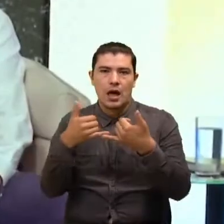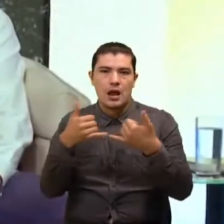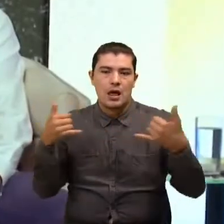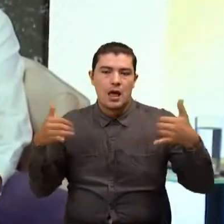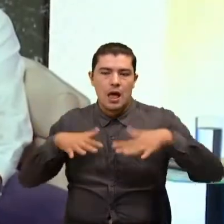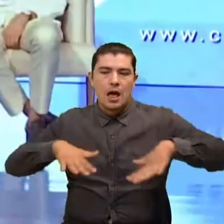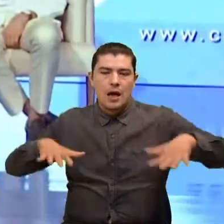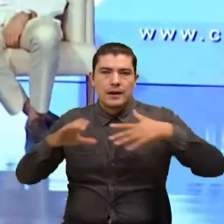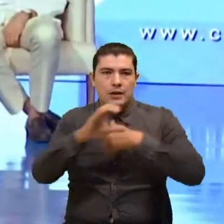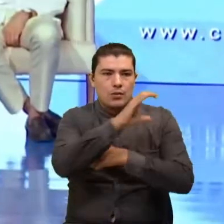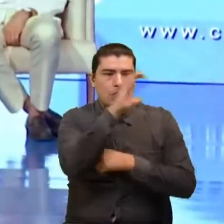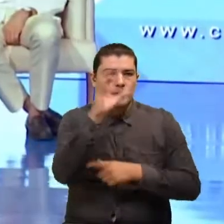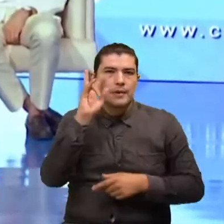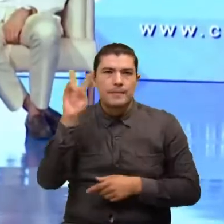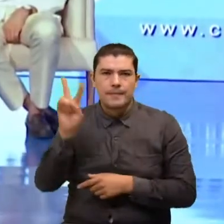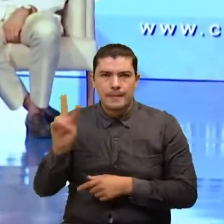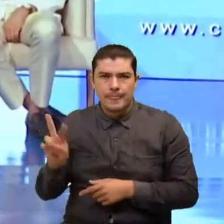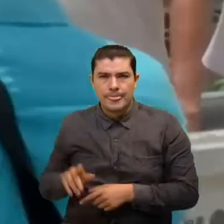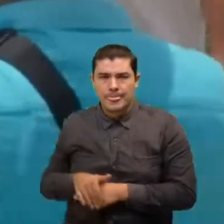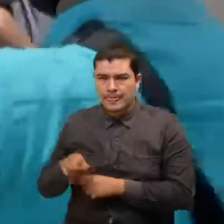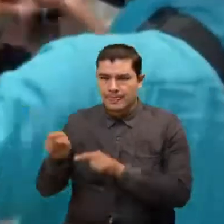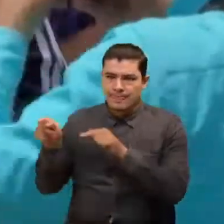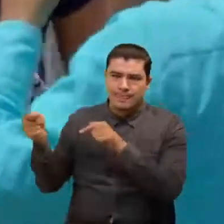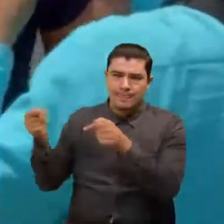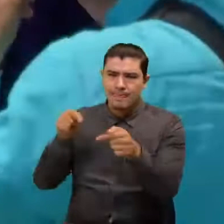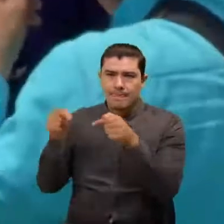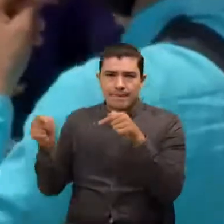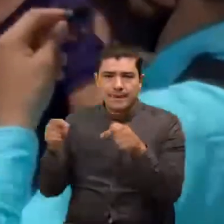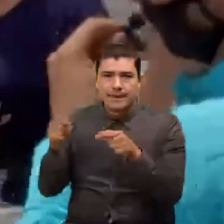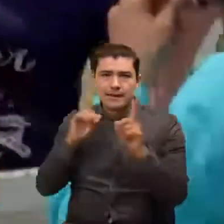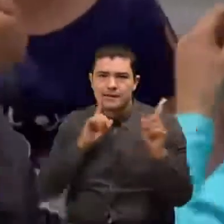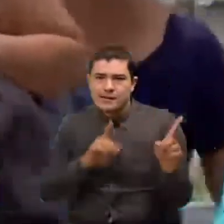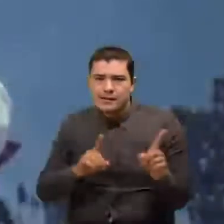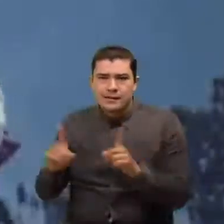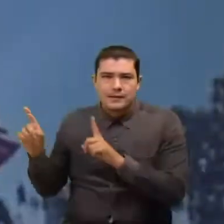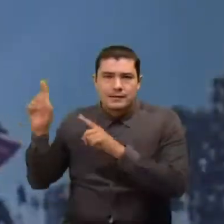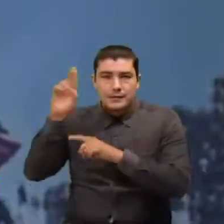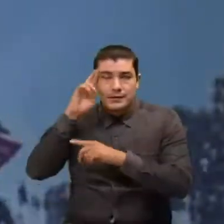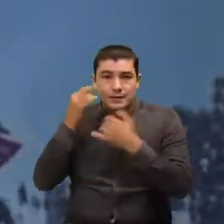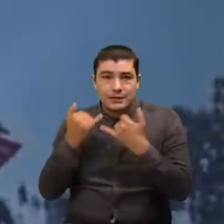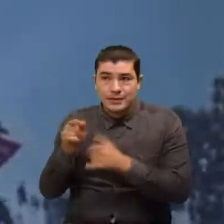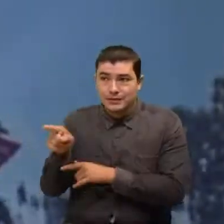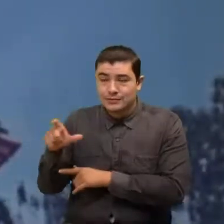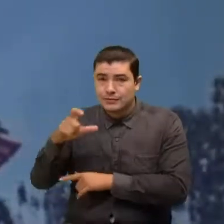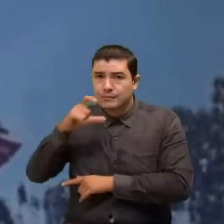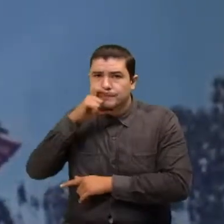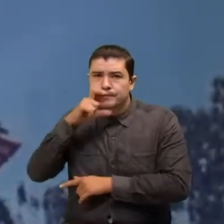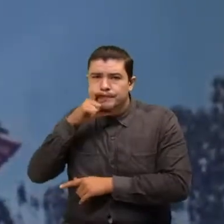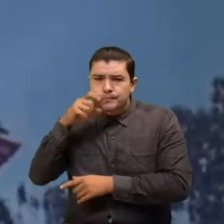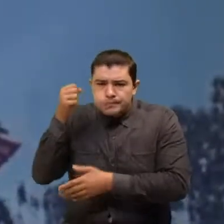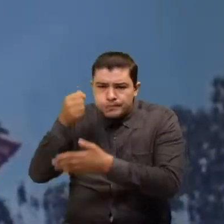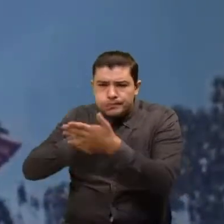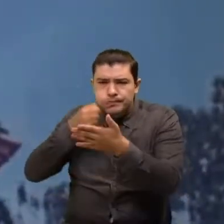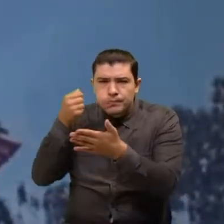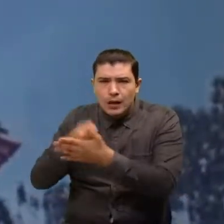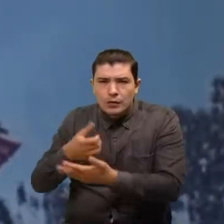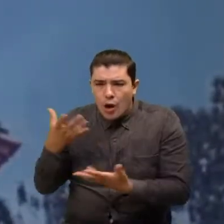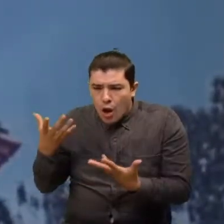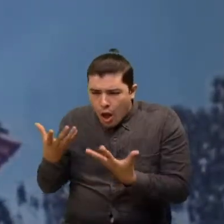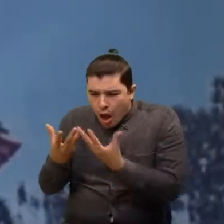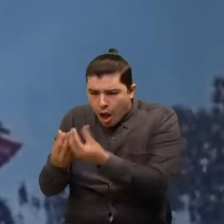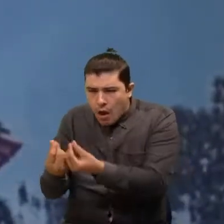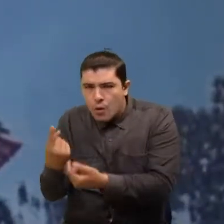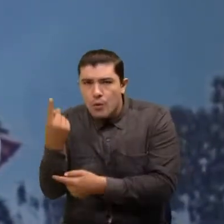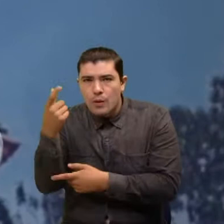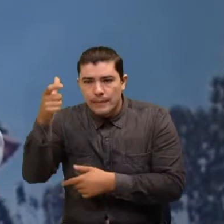enfatizó su postura frente a la sumó de las dictaduras en latinoamérica la dictadura es tratar de llevar todos los poderes a una sola